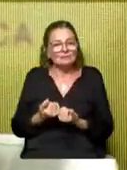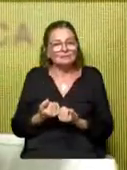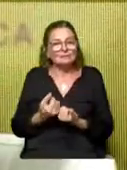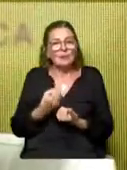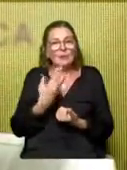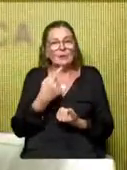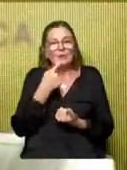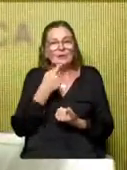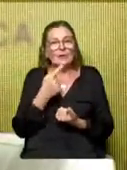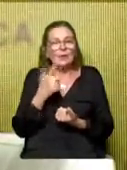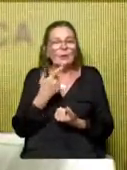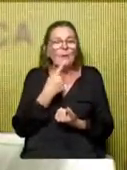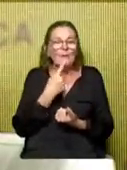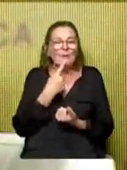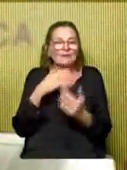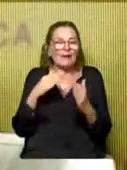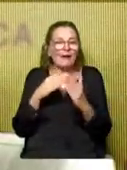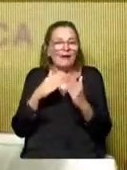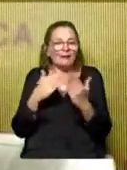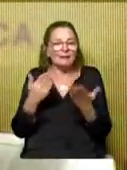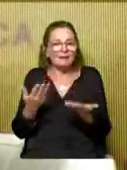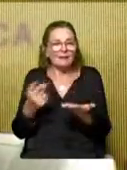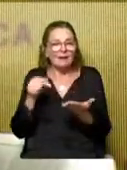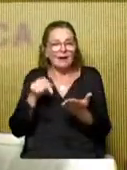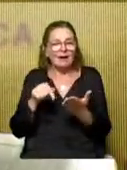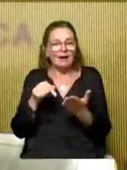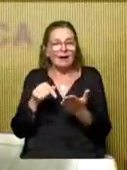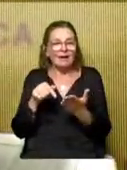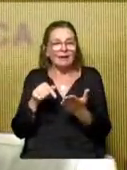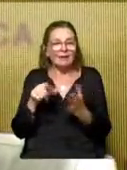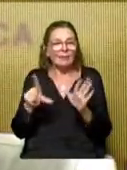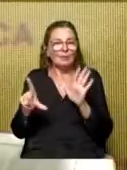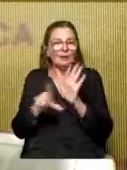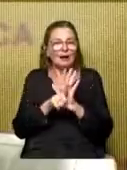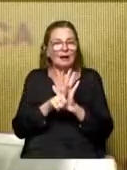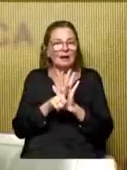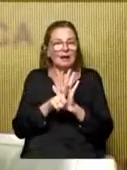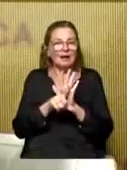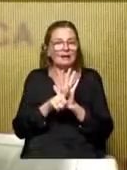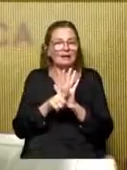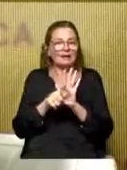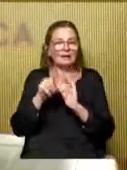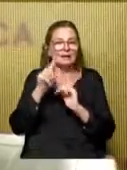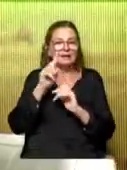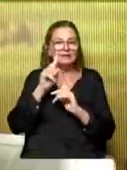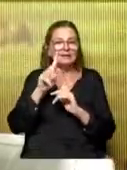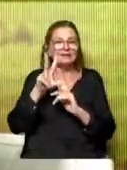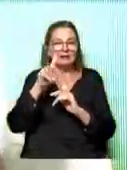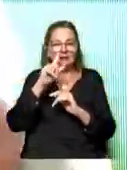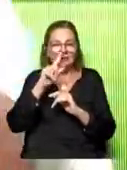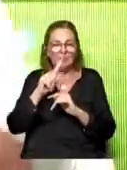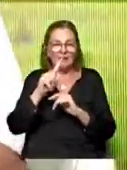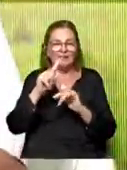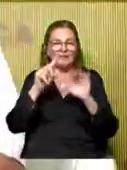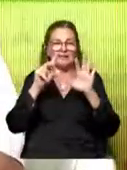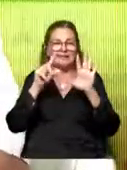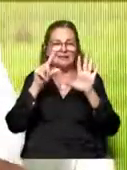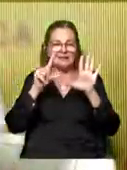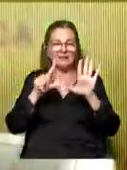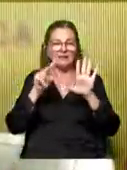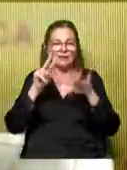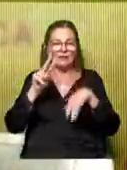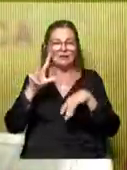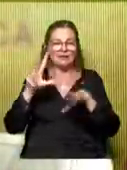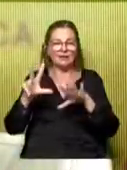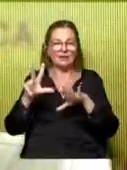qué digo que no hay política de vivienda? Porque aquí tuvimos una ley extraordinaria, que fue la 13.728, desde el año 68,